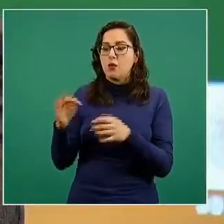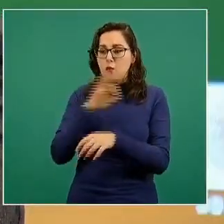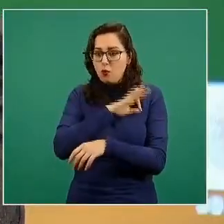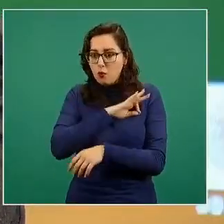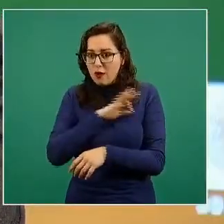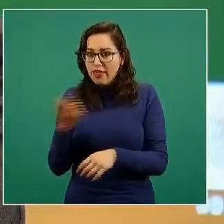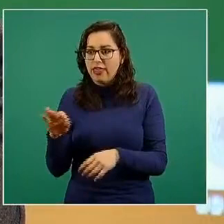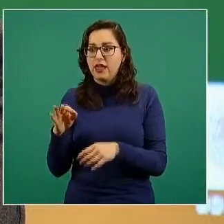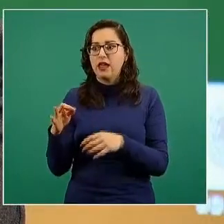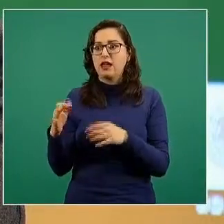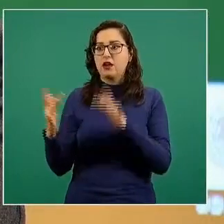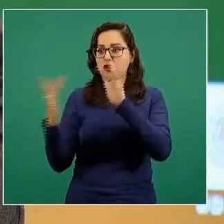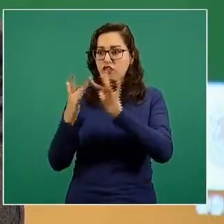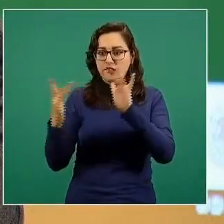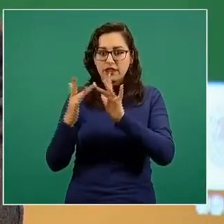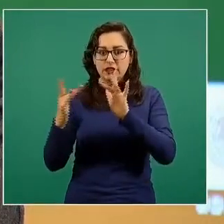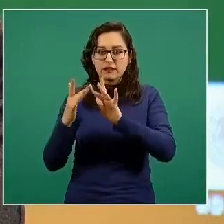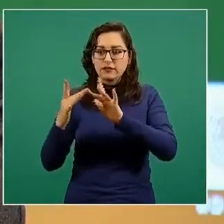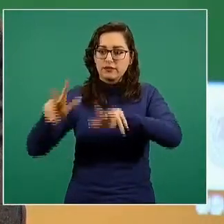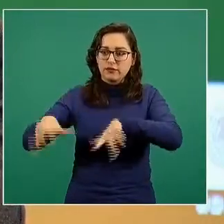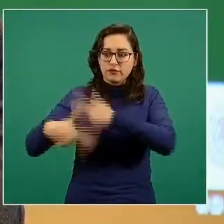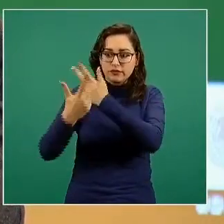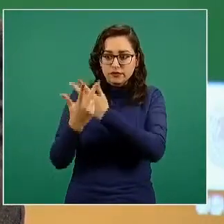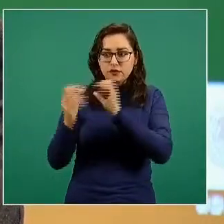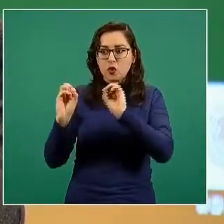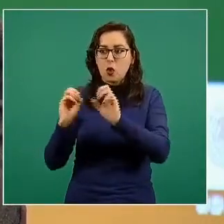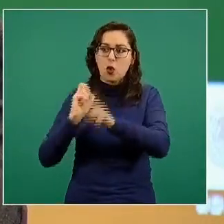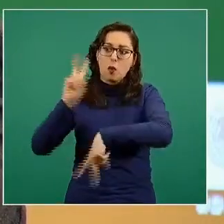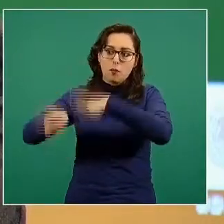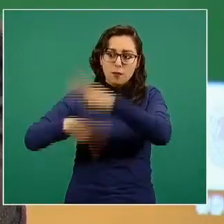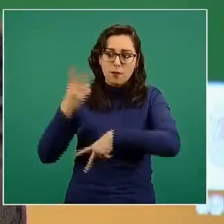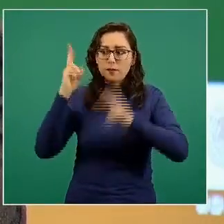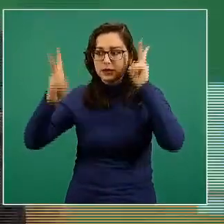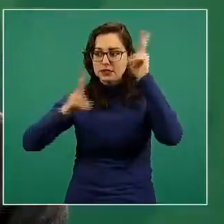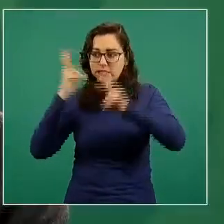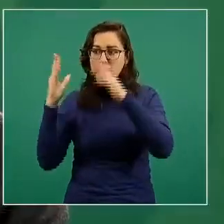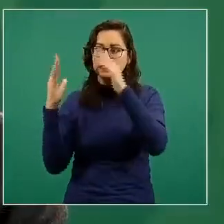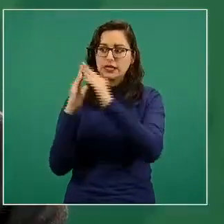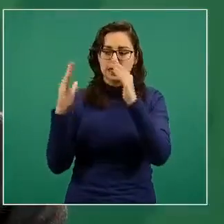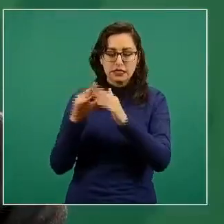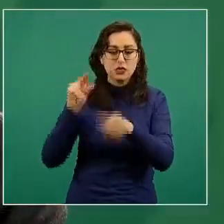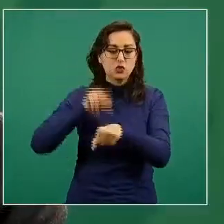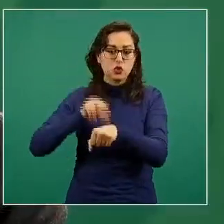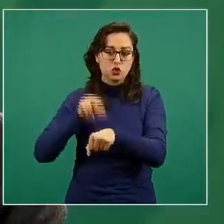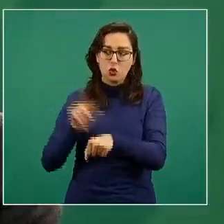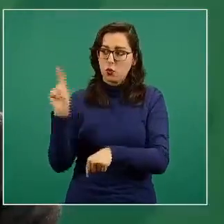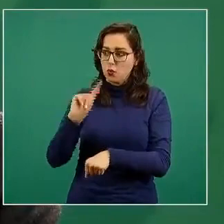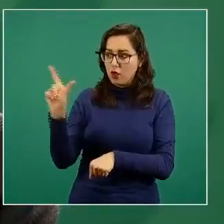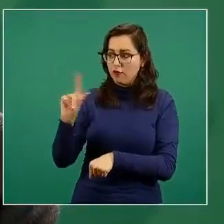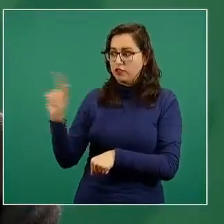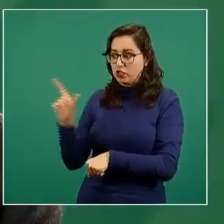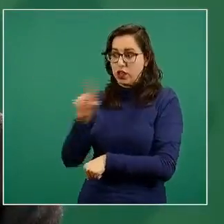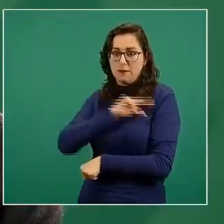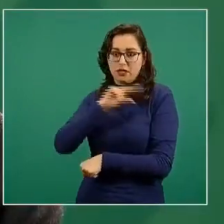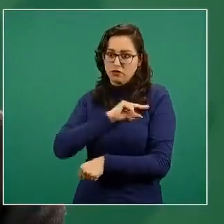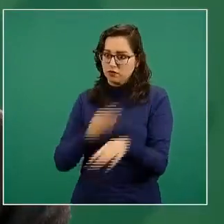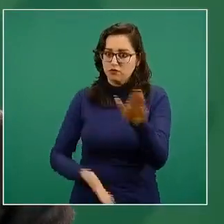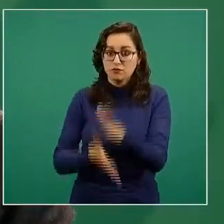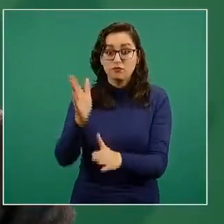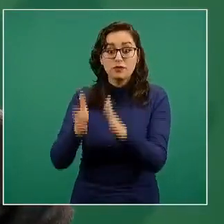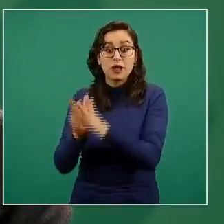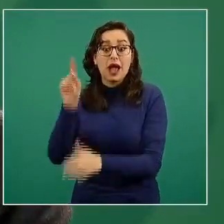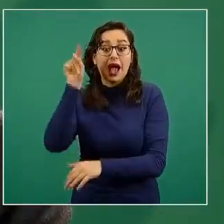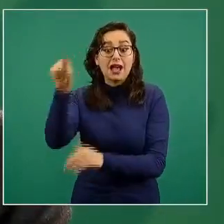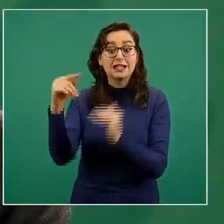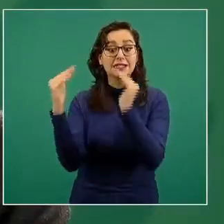domicilio. Le visitarán en su casa profesionales de la salud, especialistas que son privados, pero quien